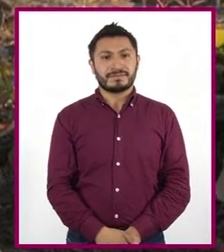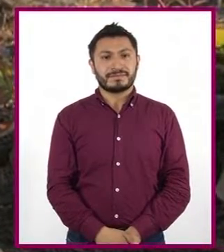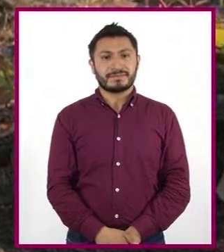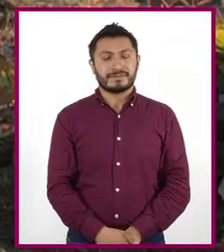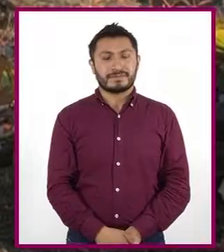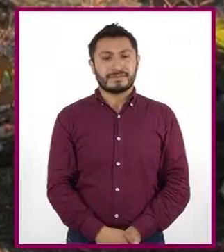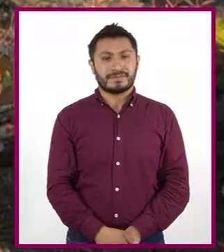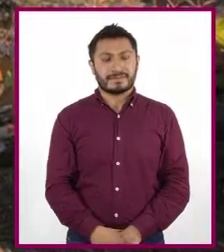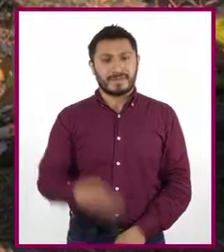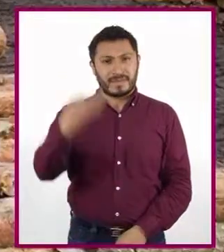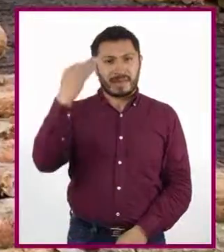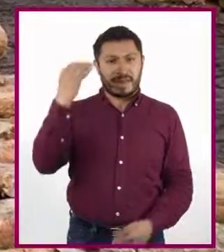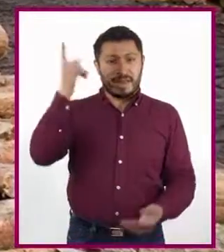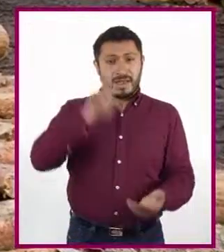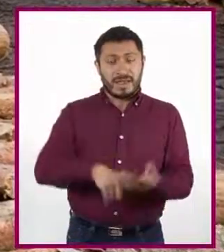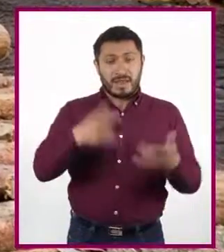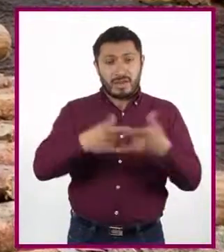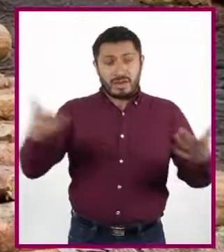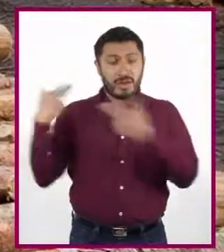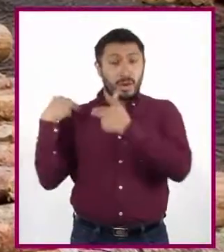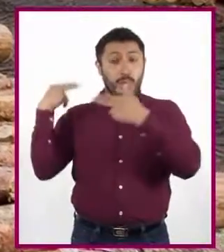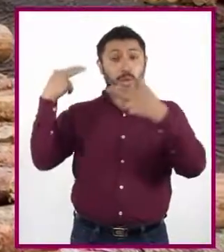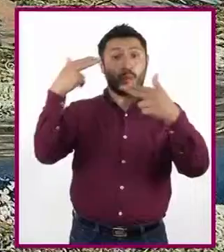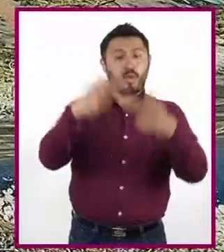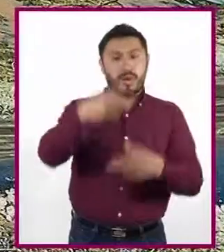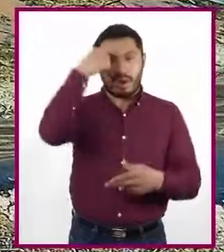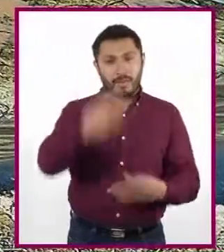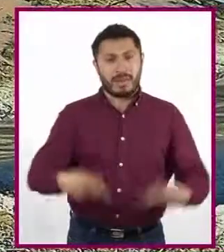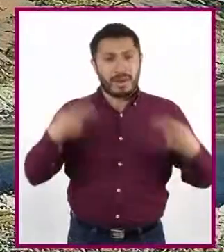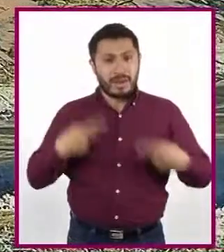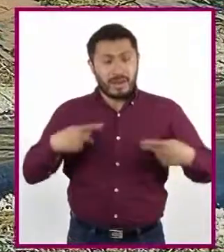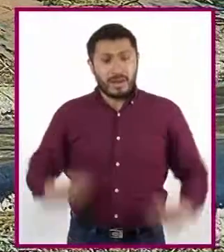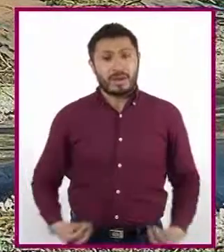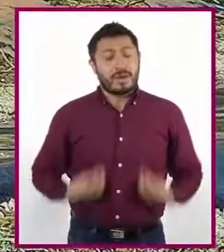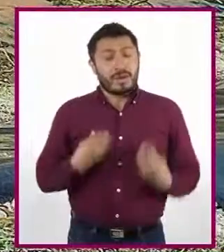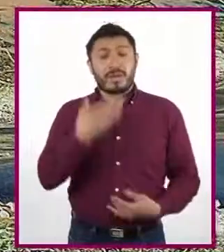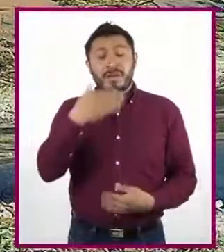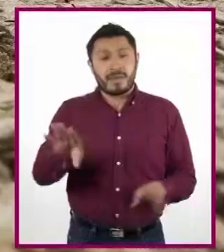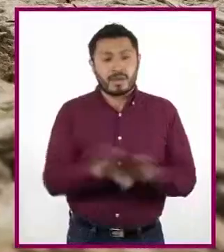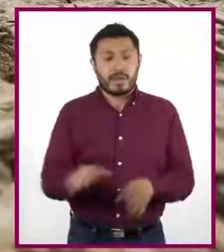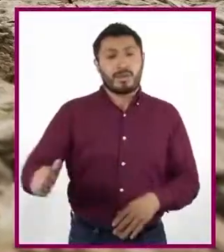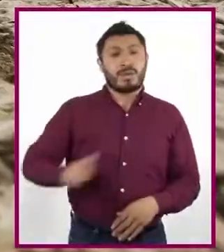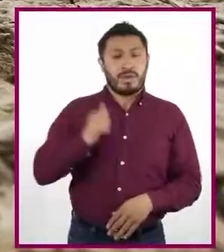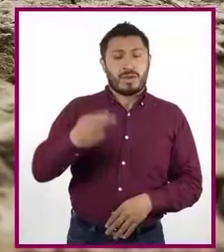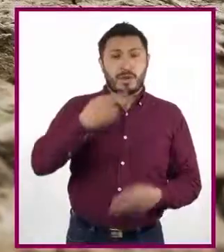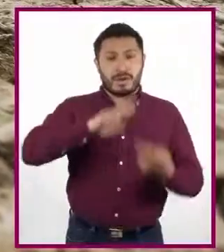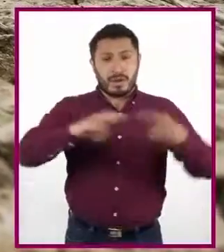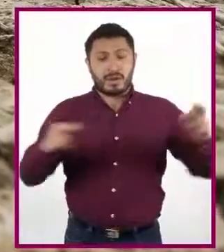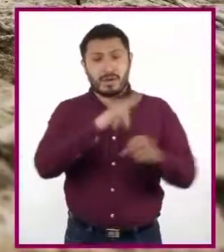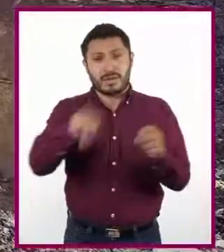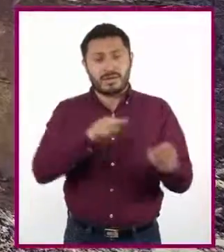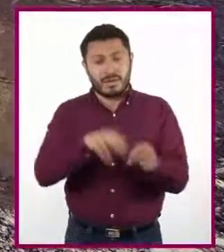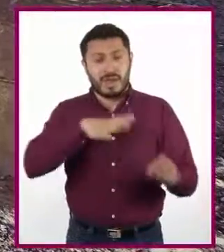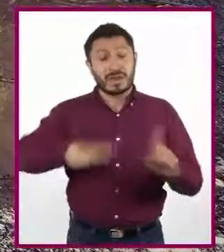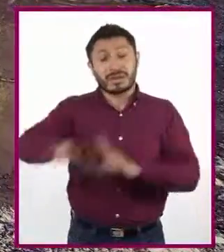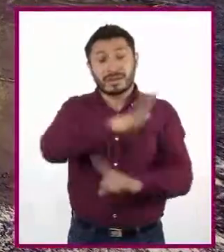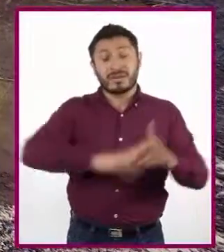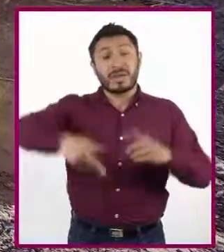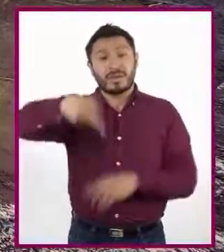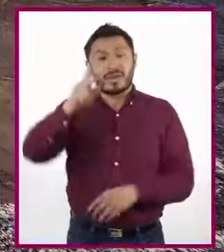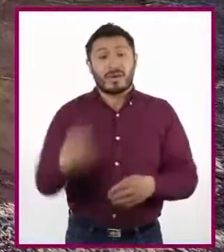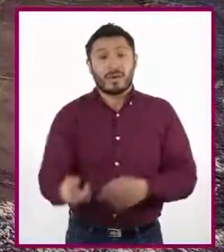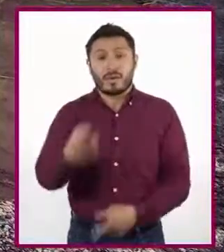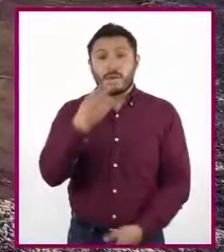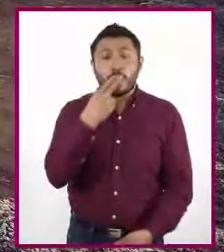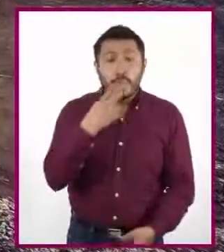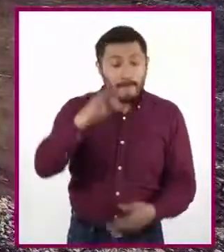A lo largo de la historia, para sobrevivir los seres humanos hemos aprovechado los recursos naturales de los que disponemos. Pero consumimos más de lo